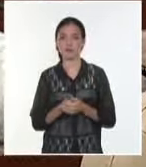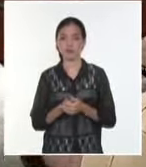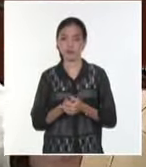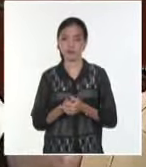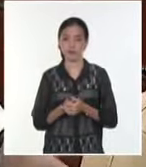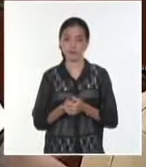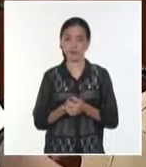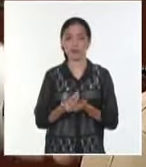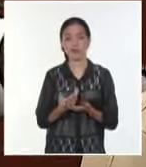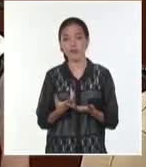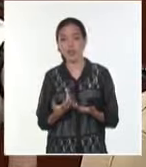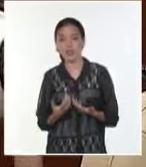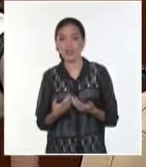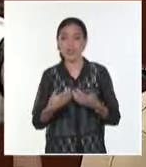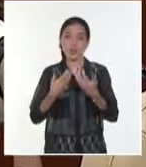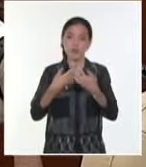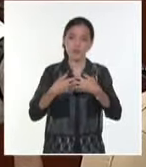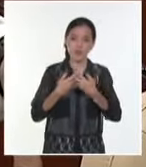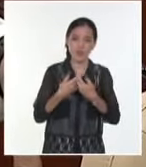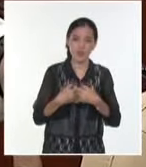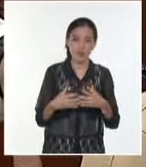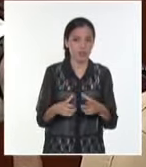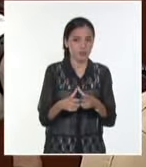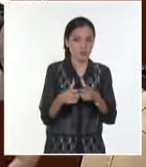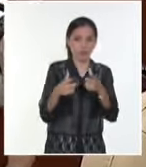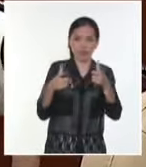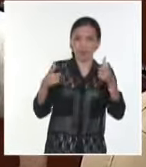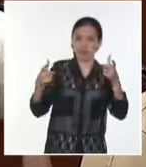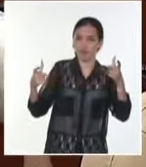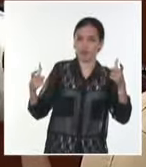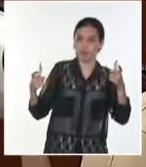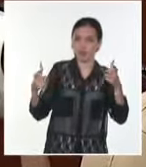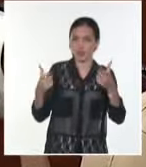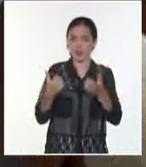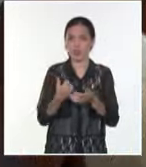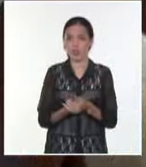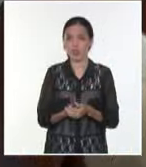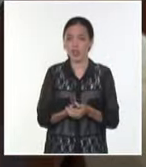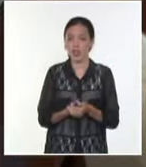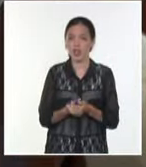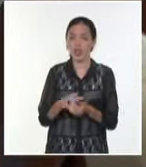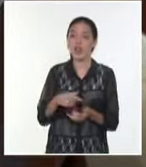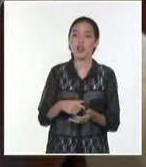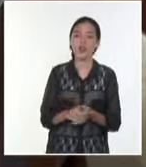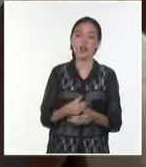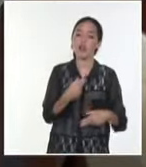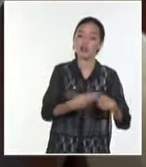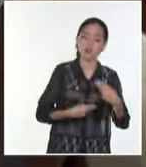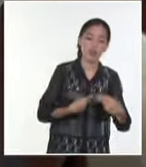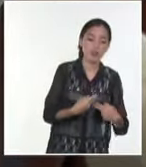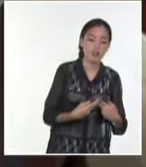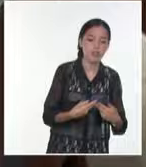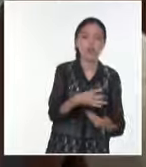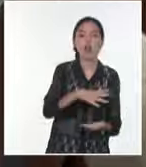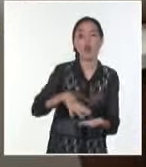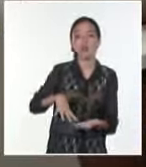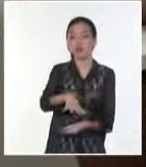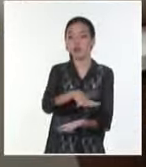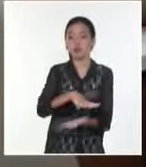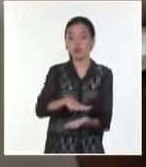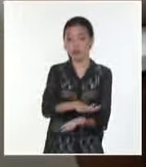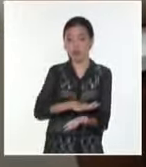grandes producciones, aquí hay un elemento esencial que está asociado a lo que pasa en la localidad. Los asistentes destacaron la creciente participación